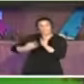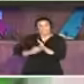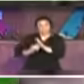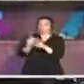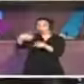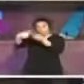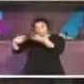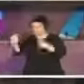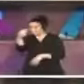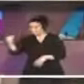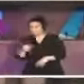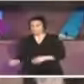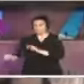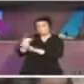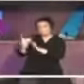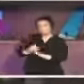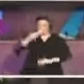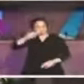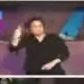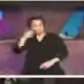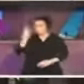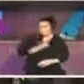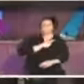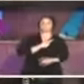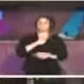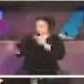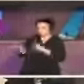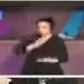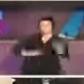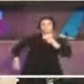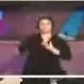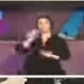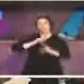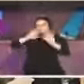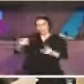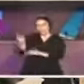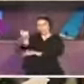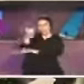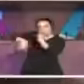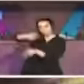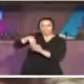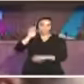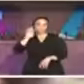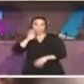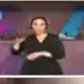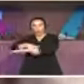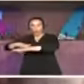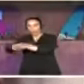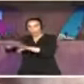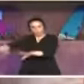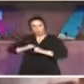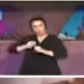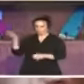indecencia, sufrimos la mentira, la soberbia y prepotencia, pagamos los desfalcos de mafiosos que gobiernan.